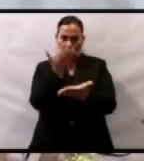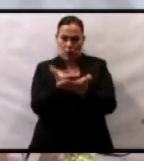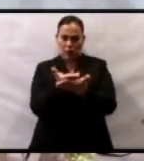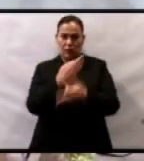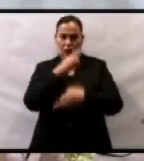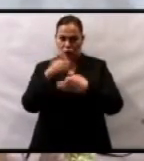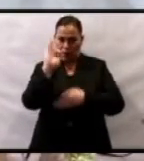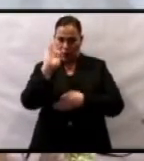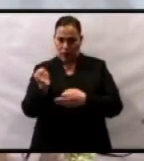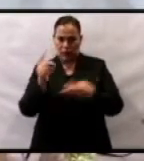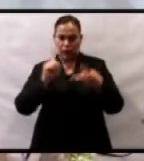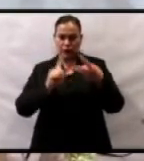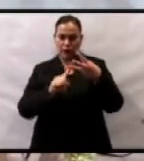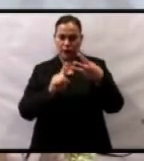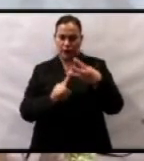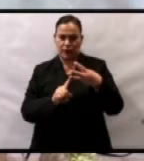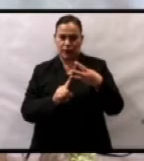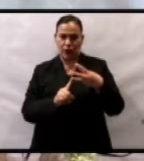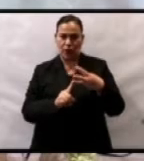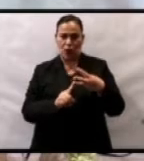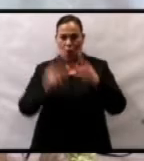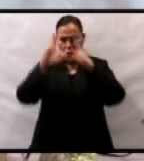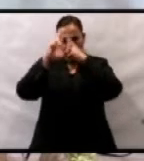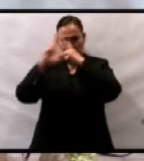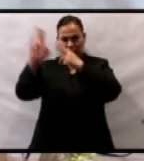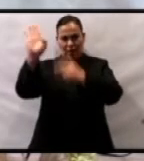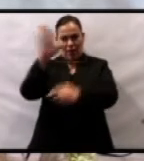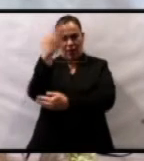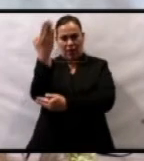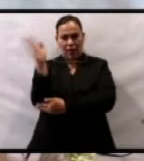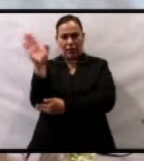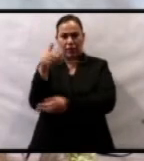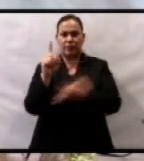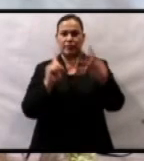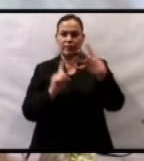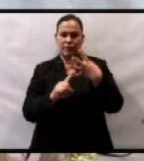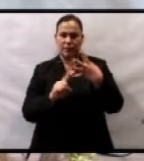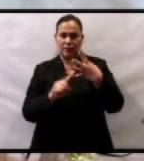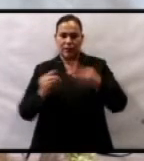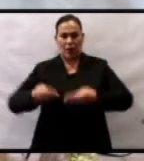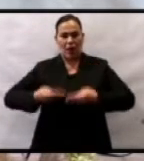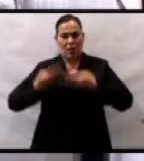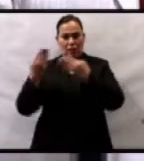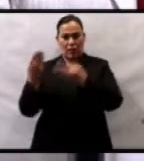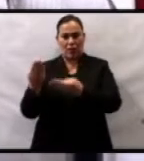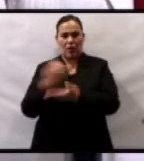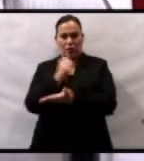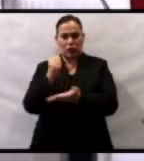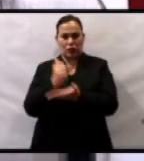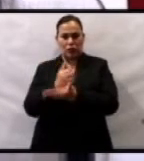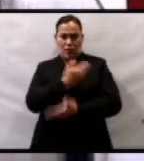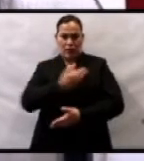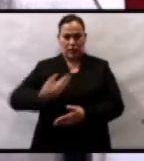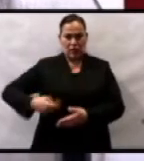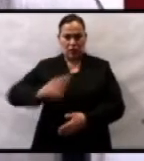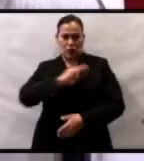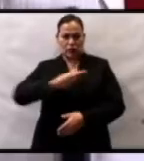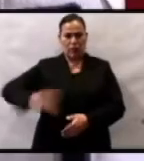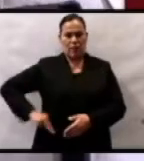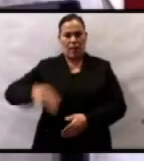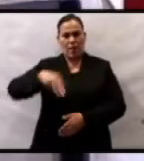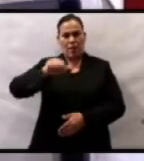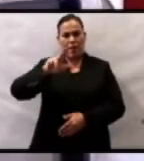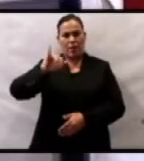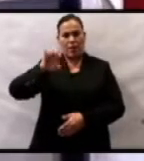aprobación. Punto 3, honores a la bandera. Punto número 4, entrega por parte de la ciudadana presidente municipal Marilina de Anda